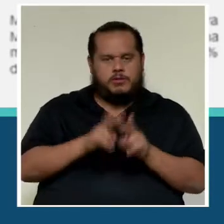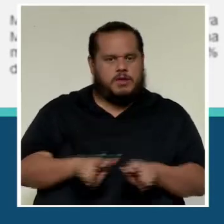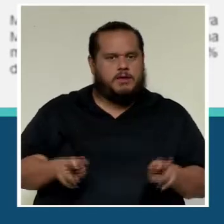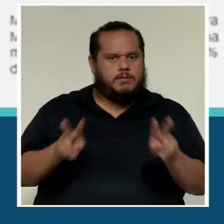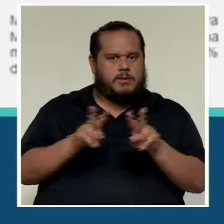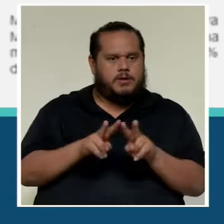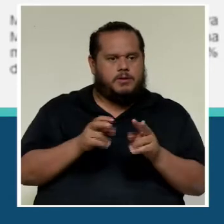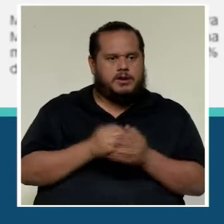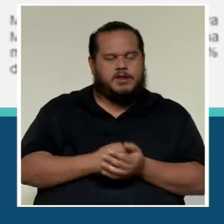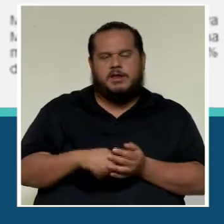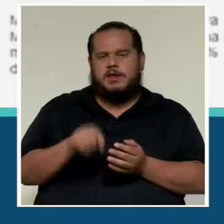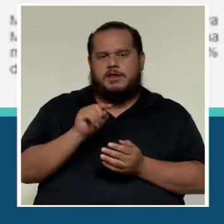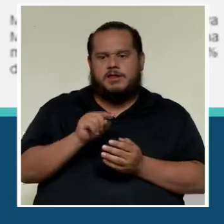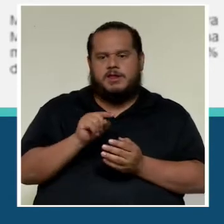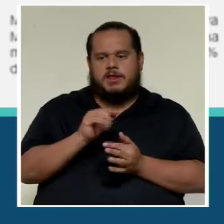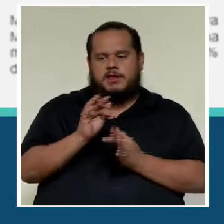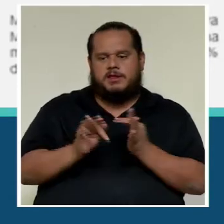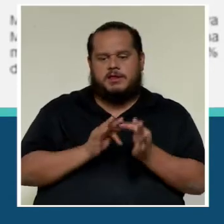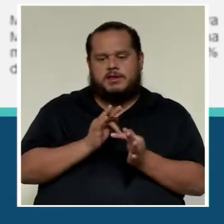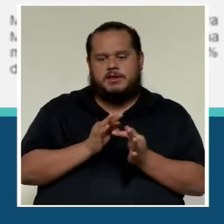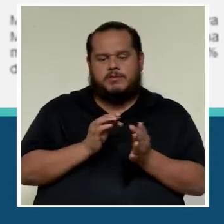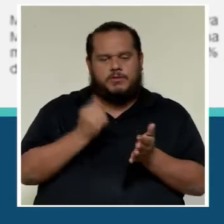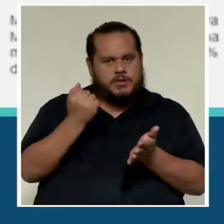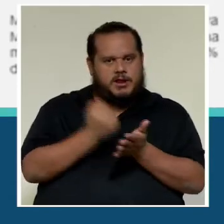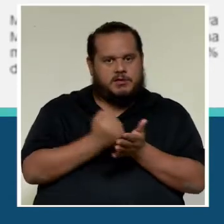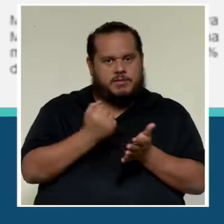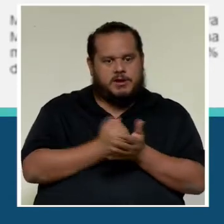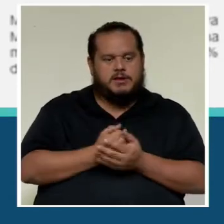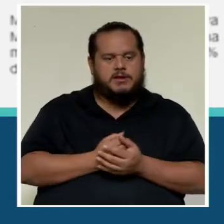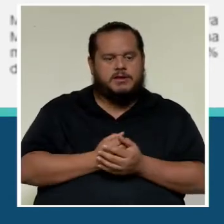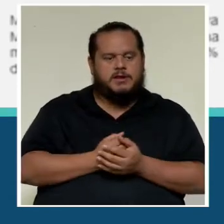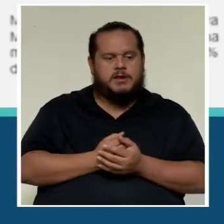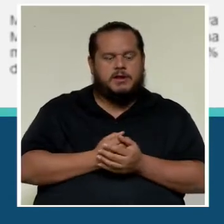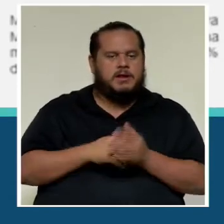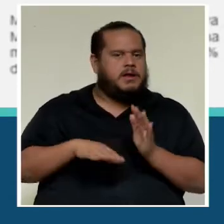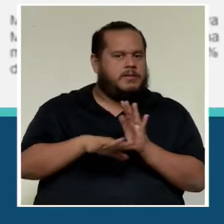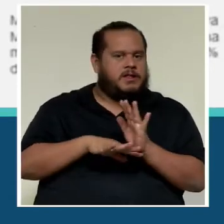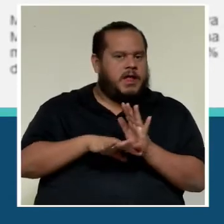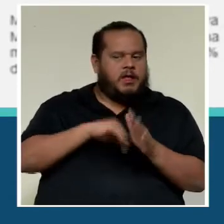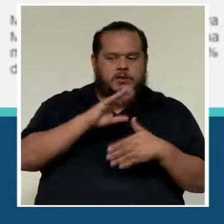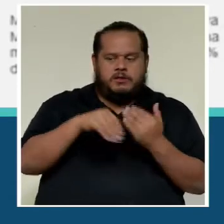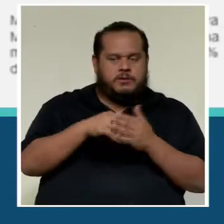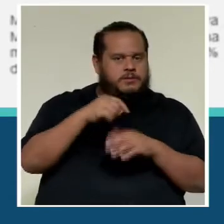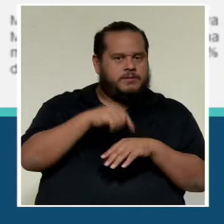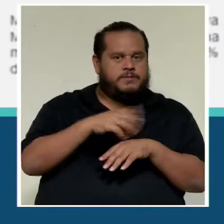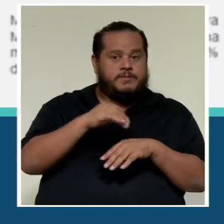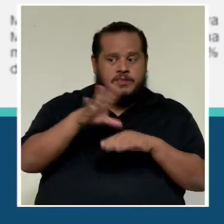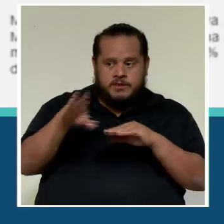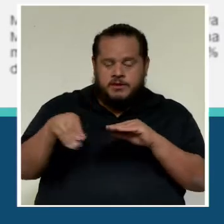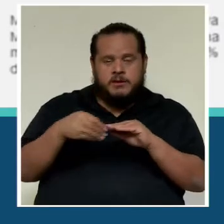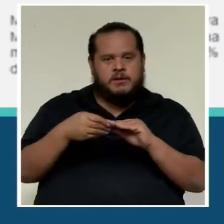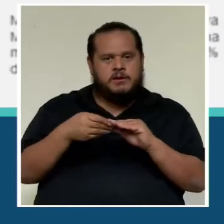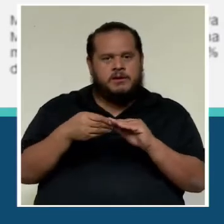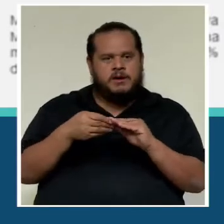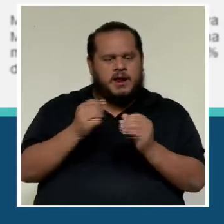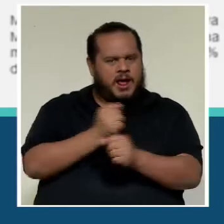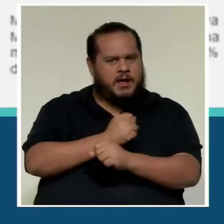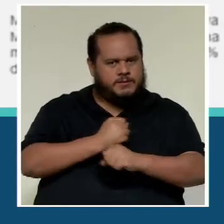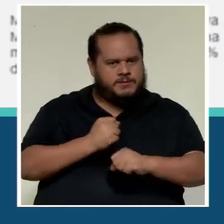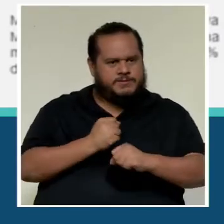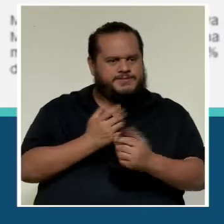de este tipo en las marcas. Pasado este tiempo y aunado a que la inflación